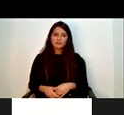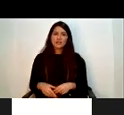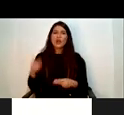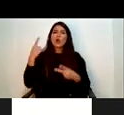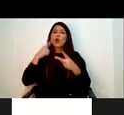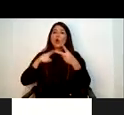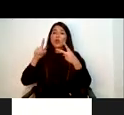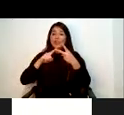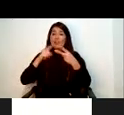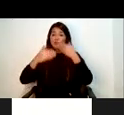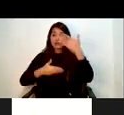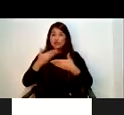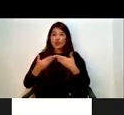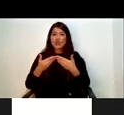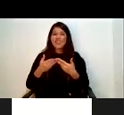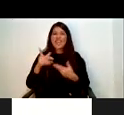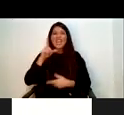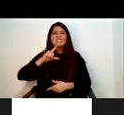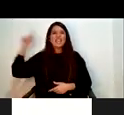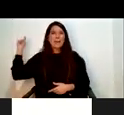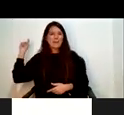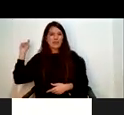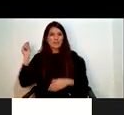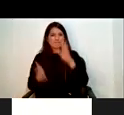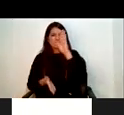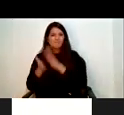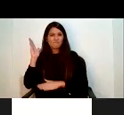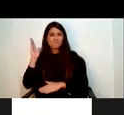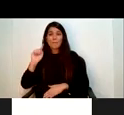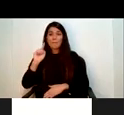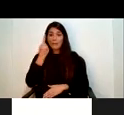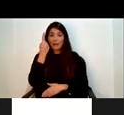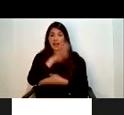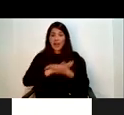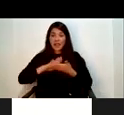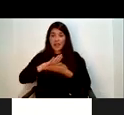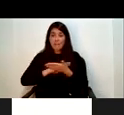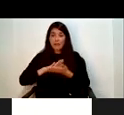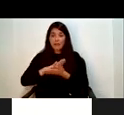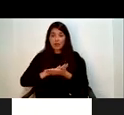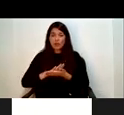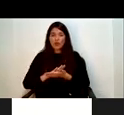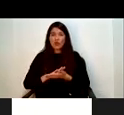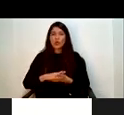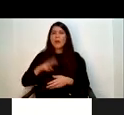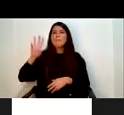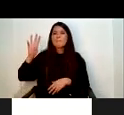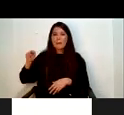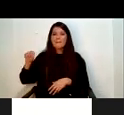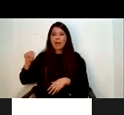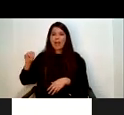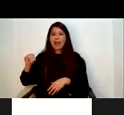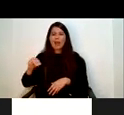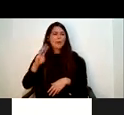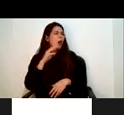la de escape. Y el primer ejemplo que dimos de mamá llama para ir a